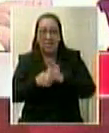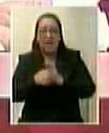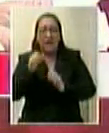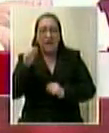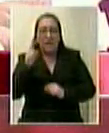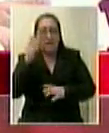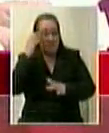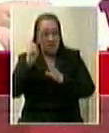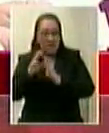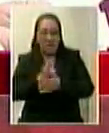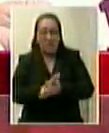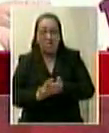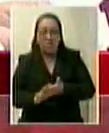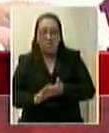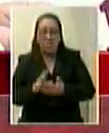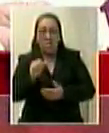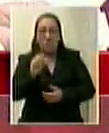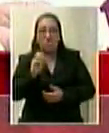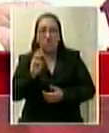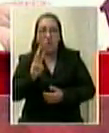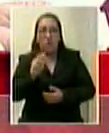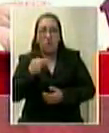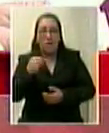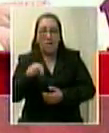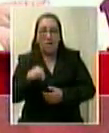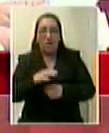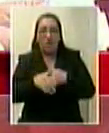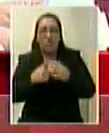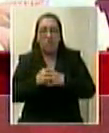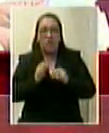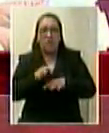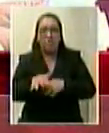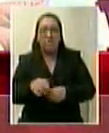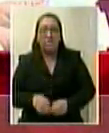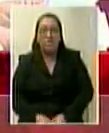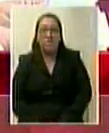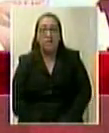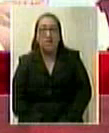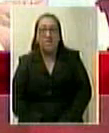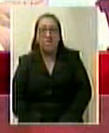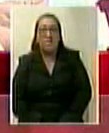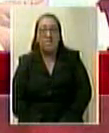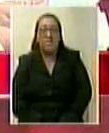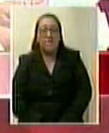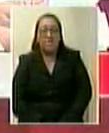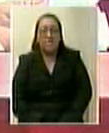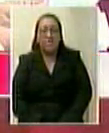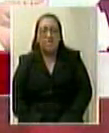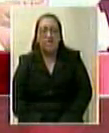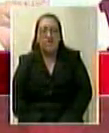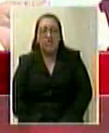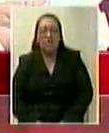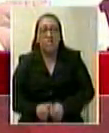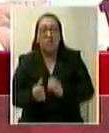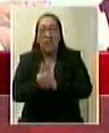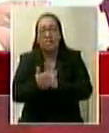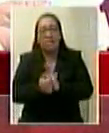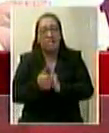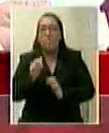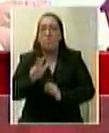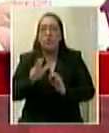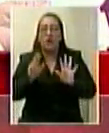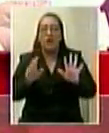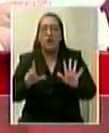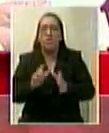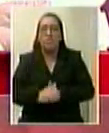de uso minero gratuito a Shogun sobre toda la extensión de su concesión minera, aplicándole el artículo 37,